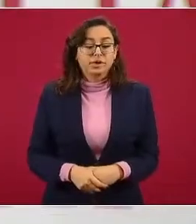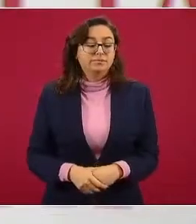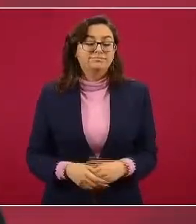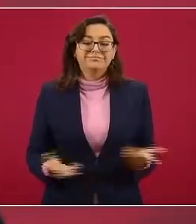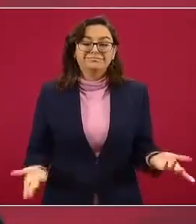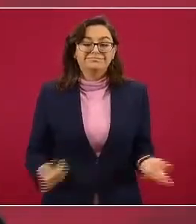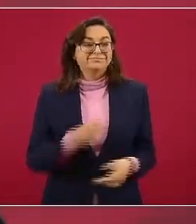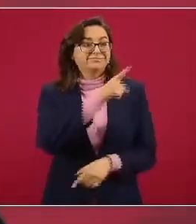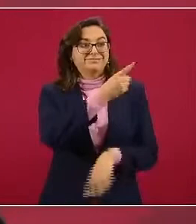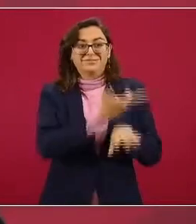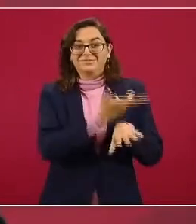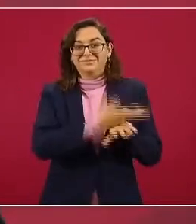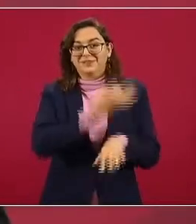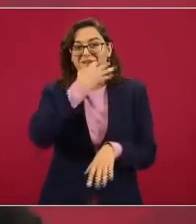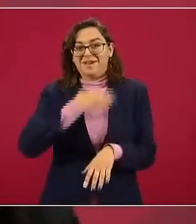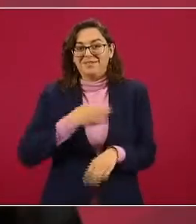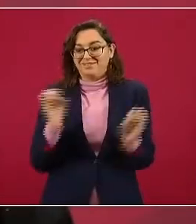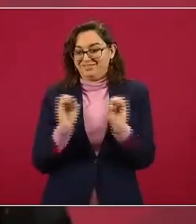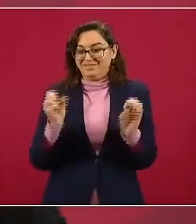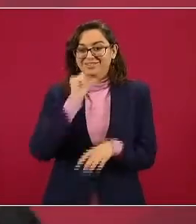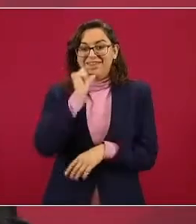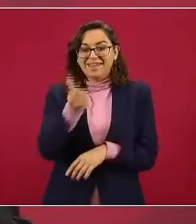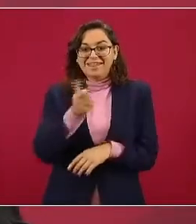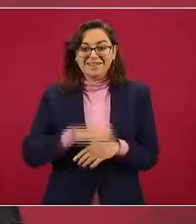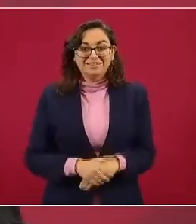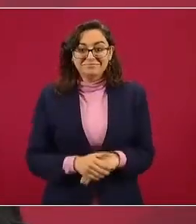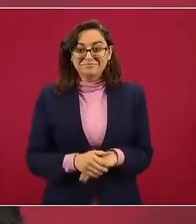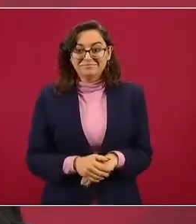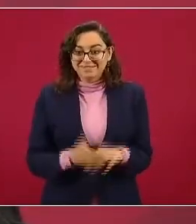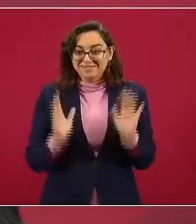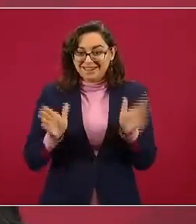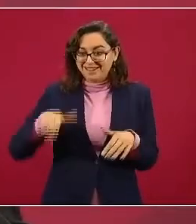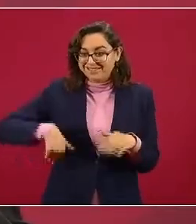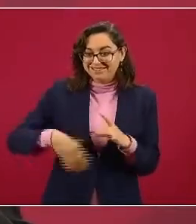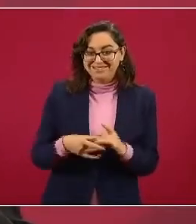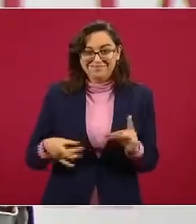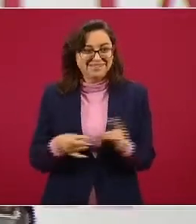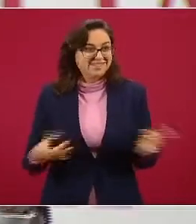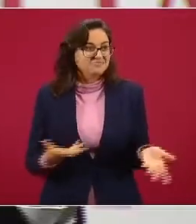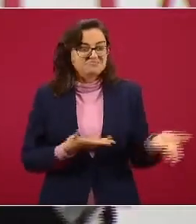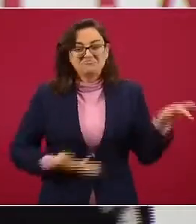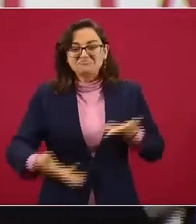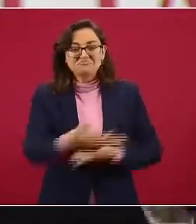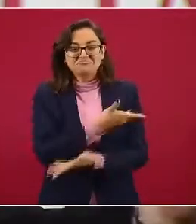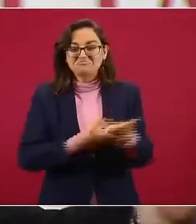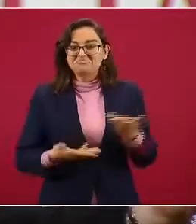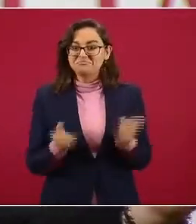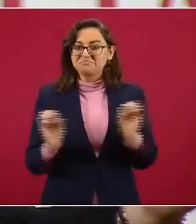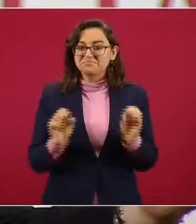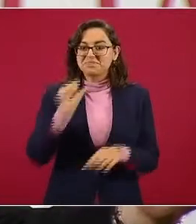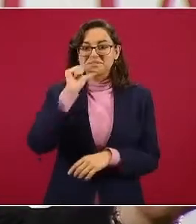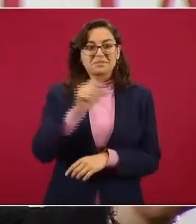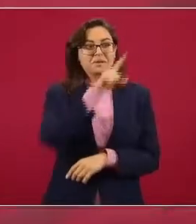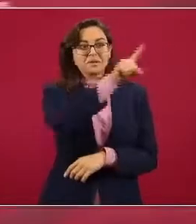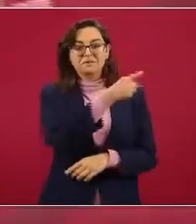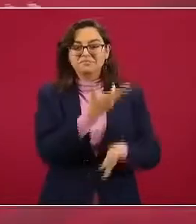entonces no habrían tomado esta decisión. Es decir, esa investigación debió haberse compartido con